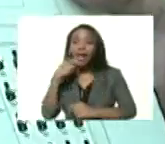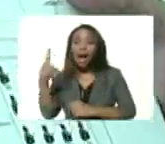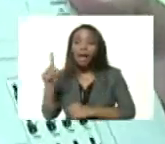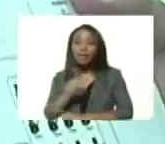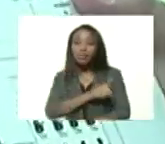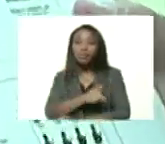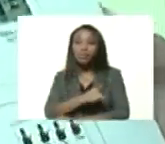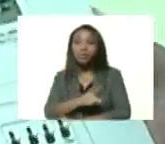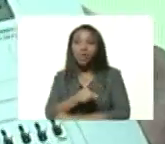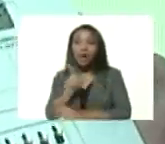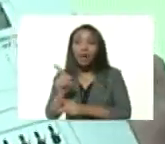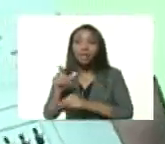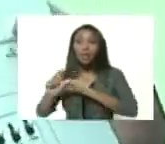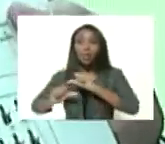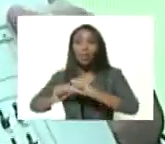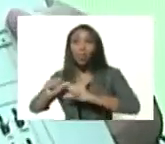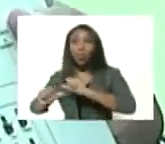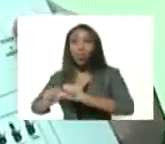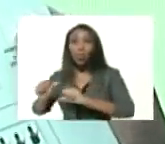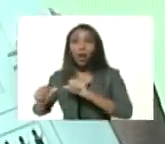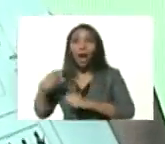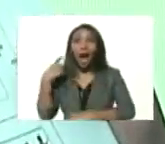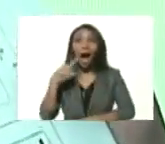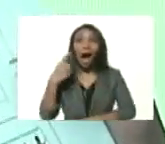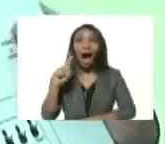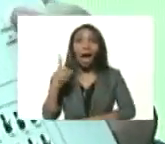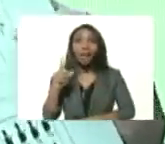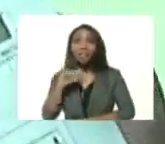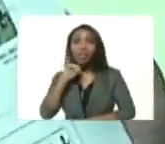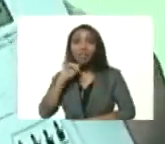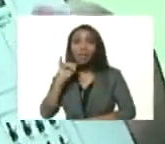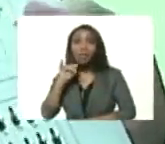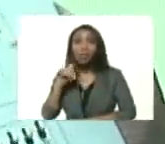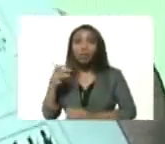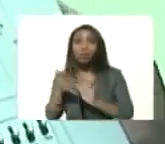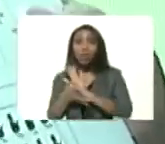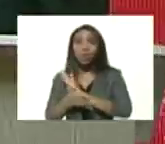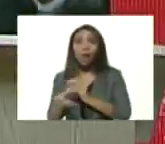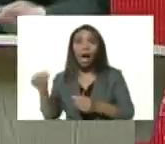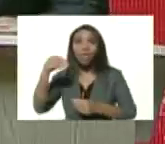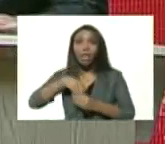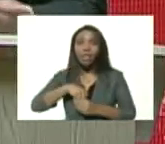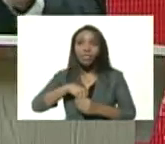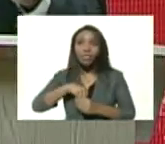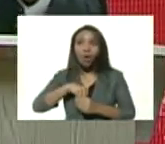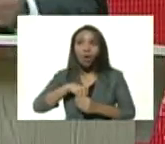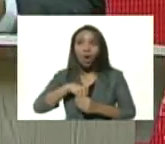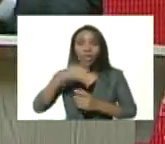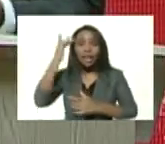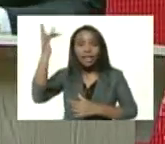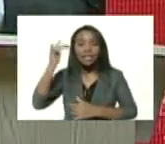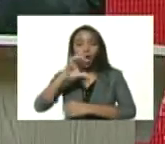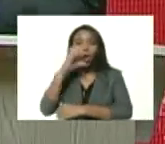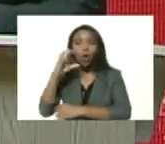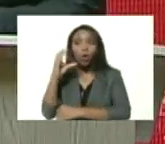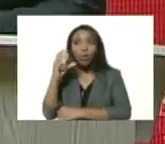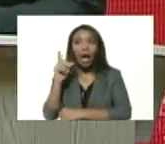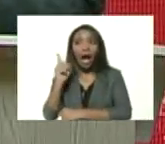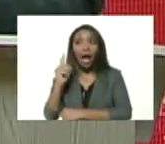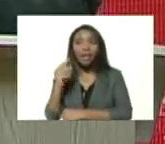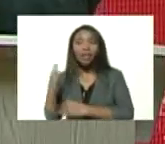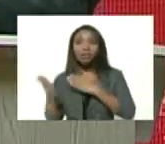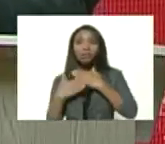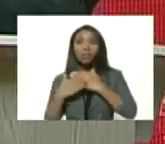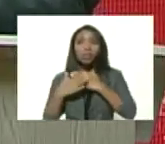dirigiendo este proceso. Y tenemos información desde adentro de la inteligencia colombiana que de manera frecuente nos